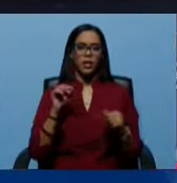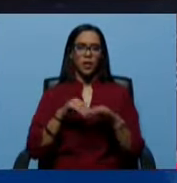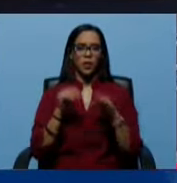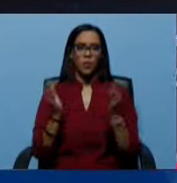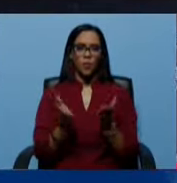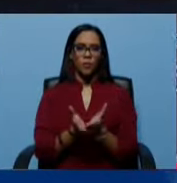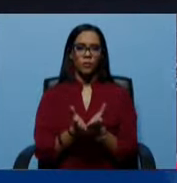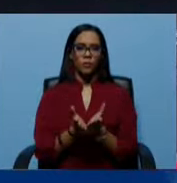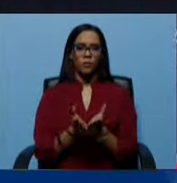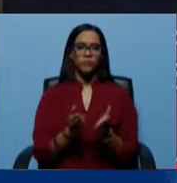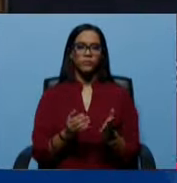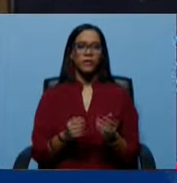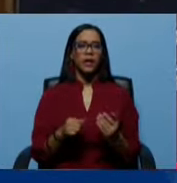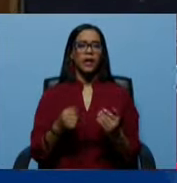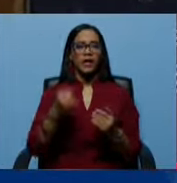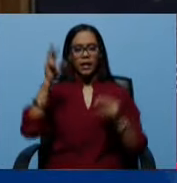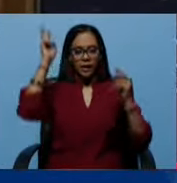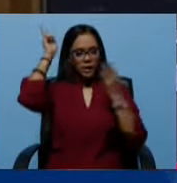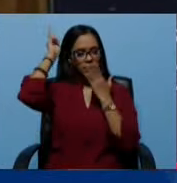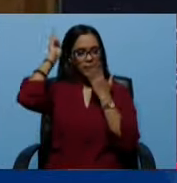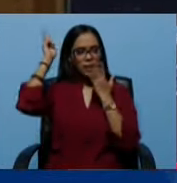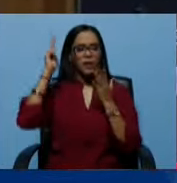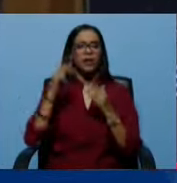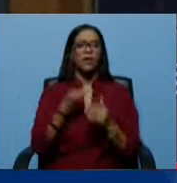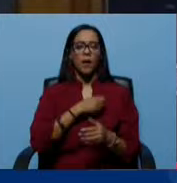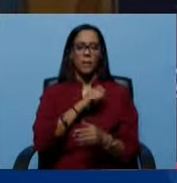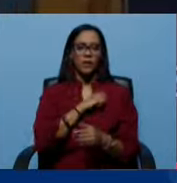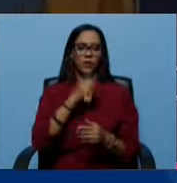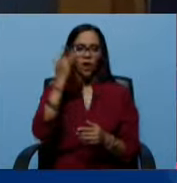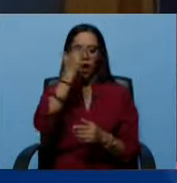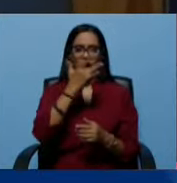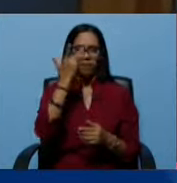mundo indígena, español, afro